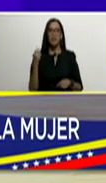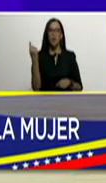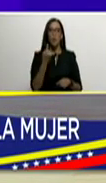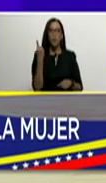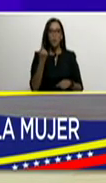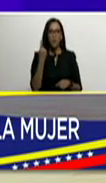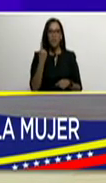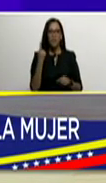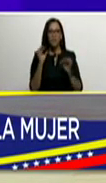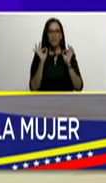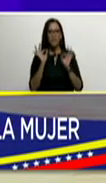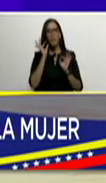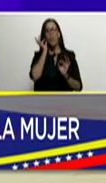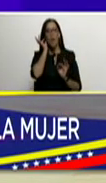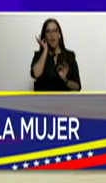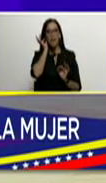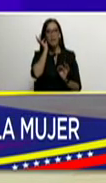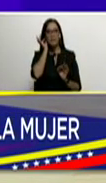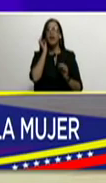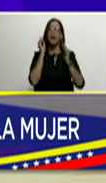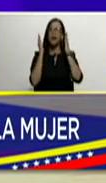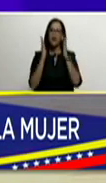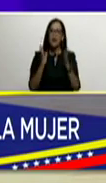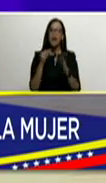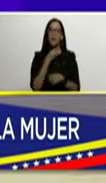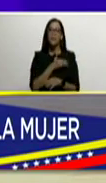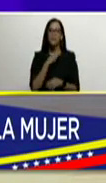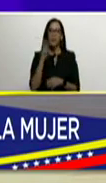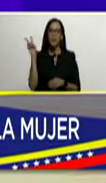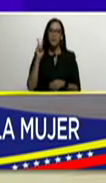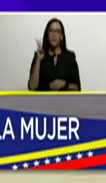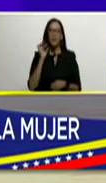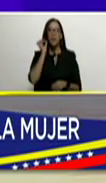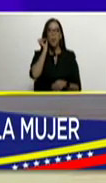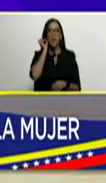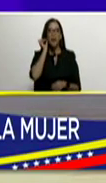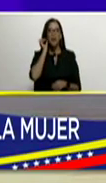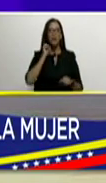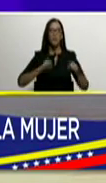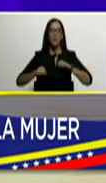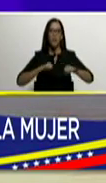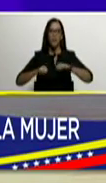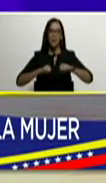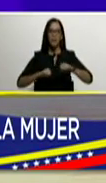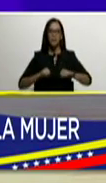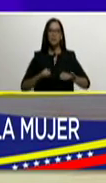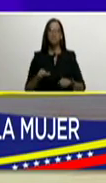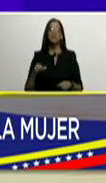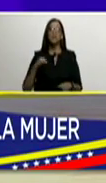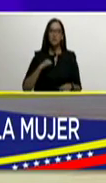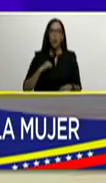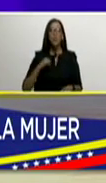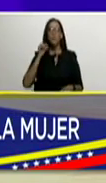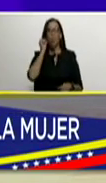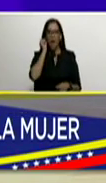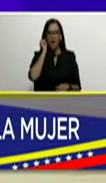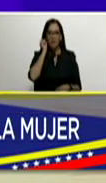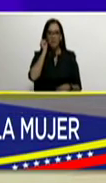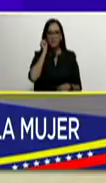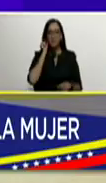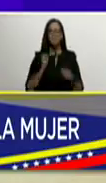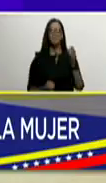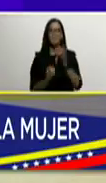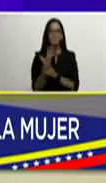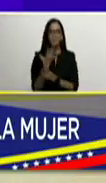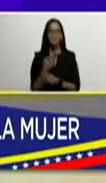y exclusivamente de mujeres dedicadas a la gran misión Venezuela Mujer, el movimiento Soy Mujer. Se crea